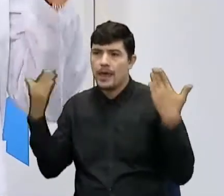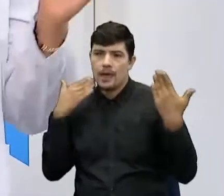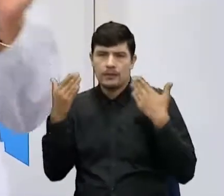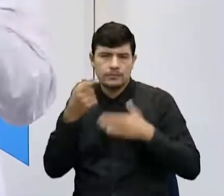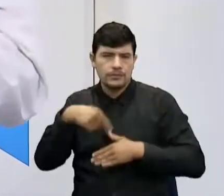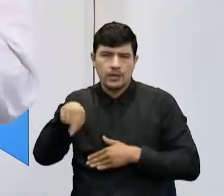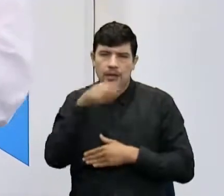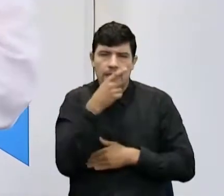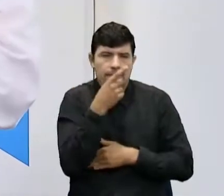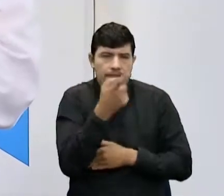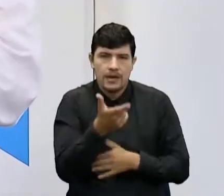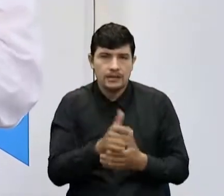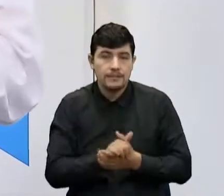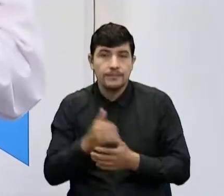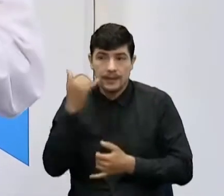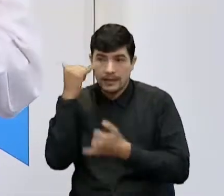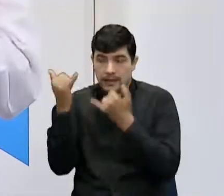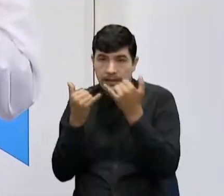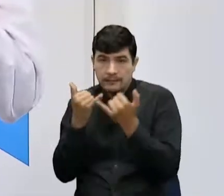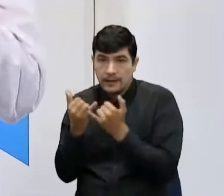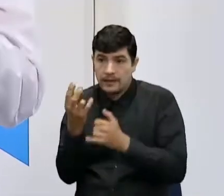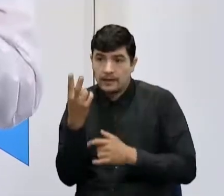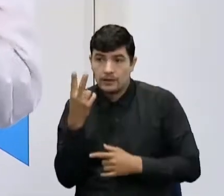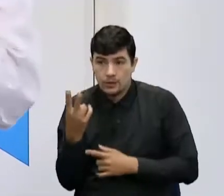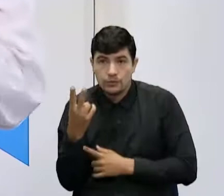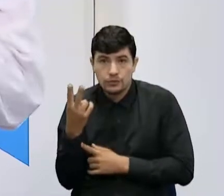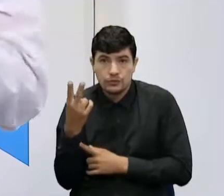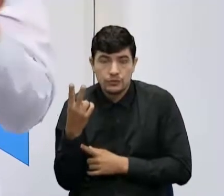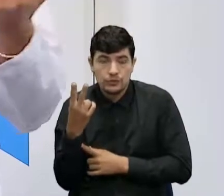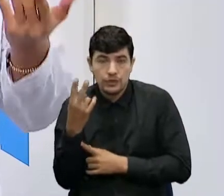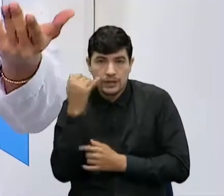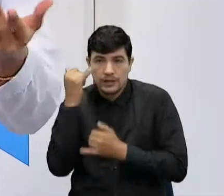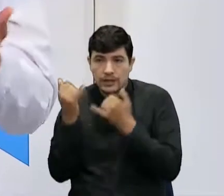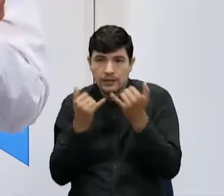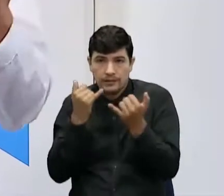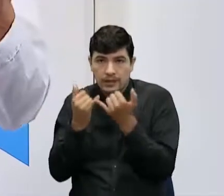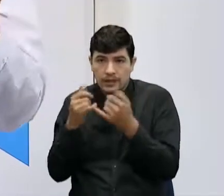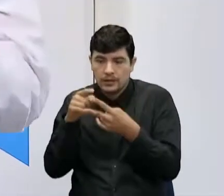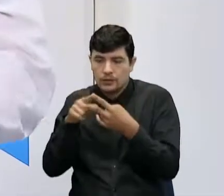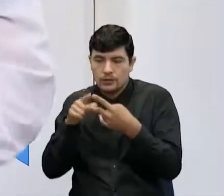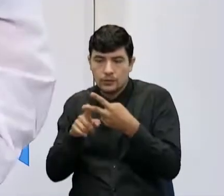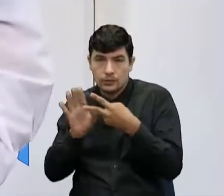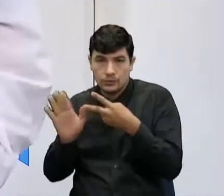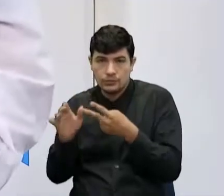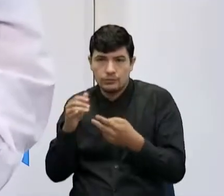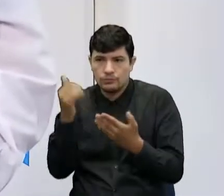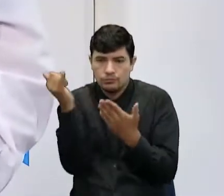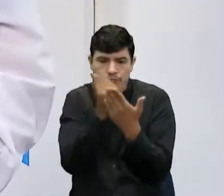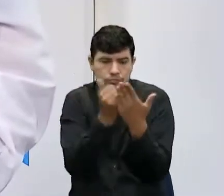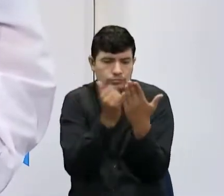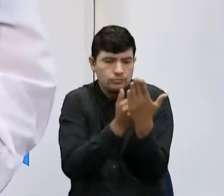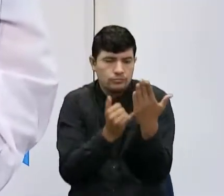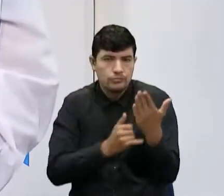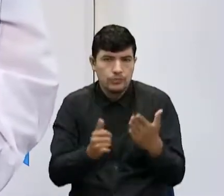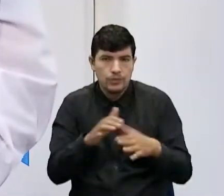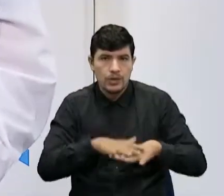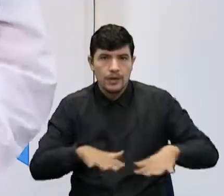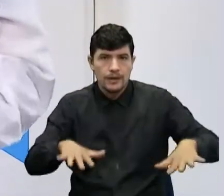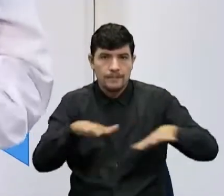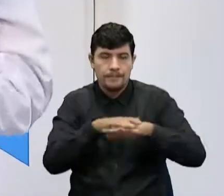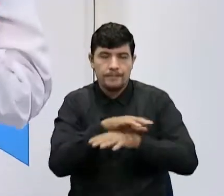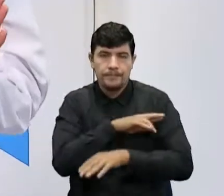identificar estos dos factores Y dibujarlo de una manera muy chévere Muy didáctica En su cuaderno de ciencias naturales